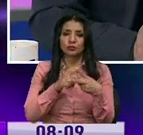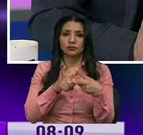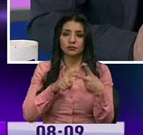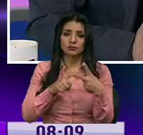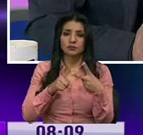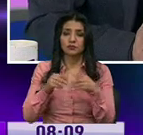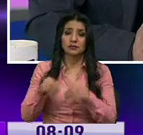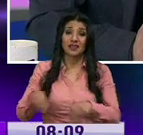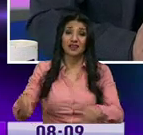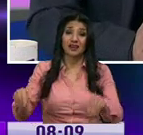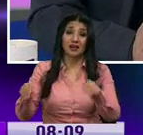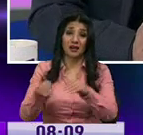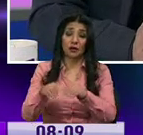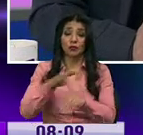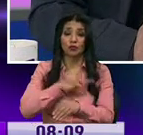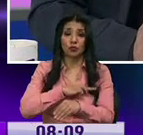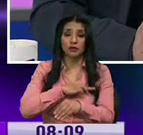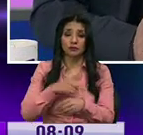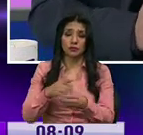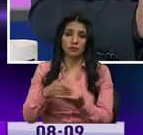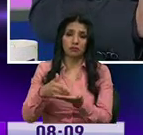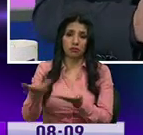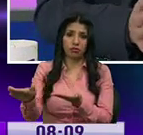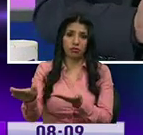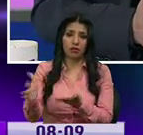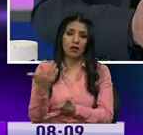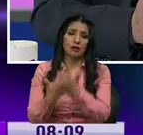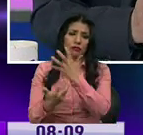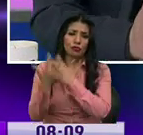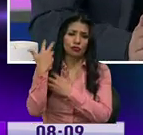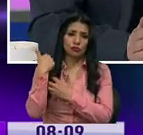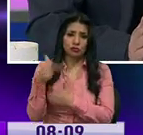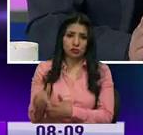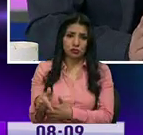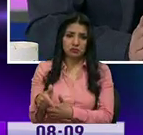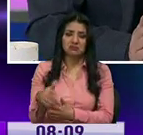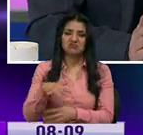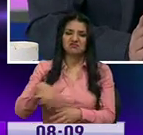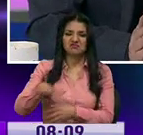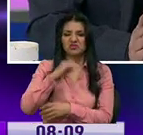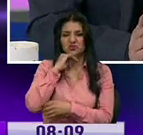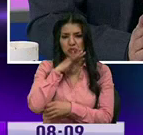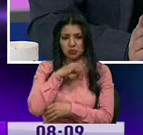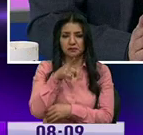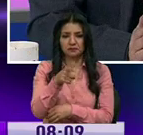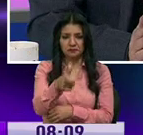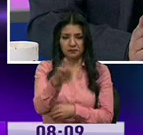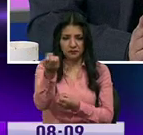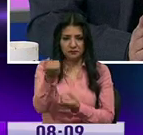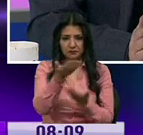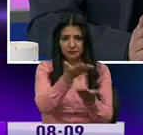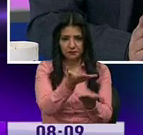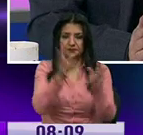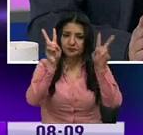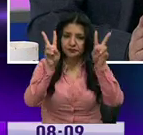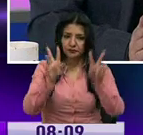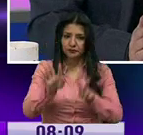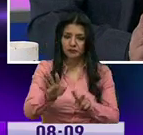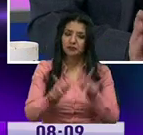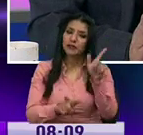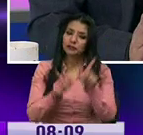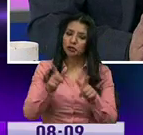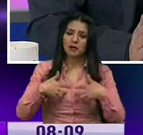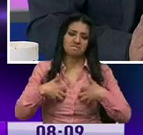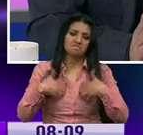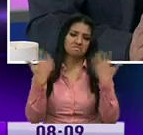terrenos expropiados por el municipio años atrás y los detalles, claro, lo tiene Sofía, referente a este malestar que